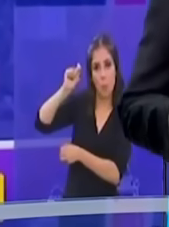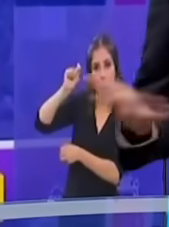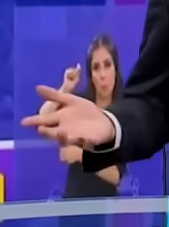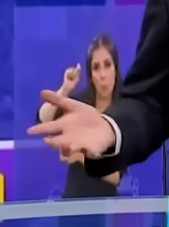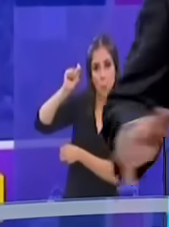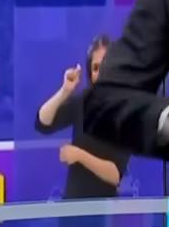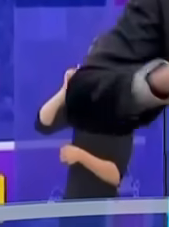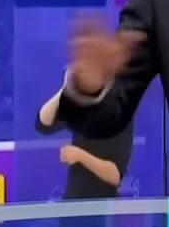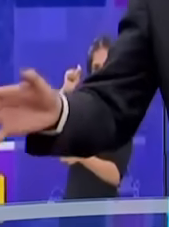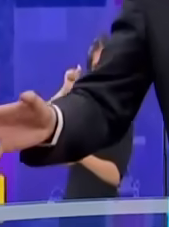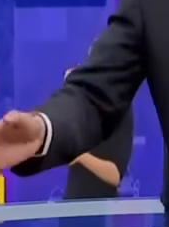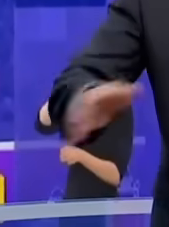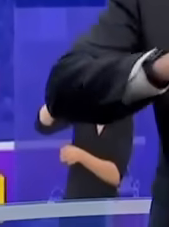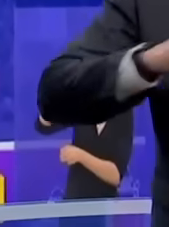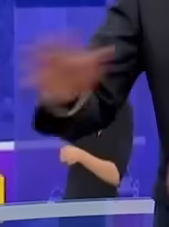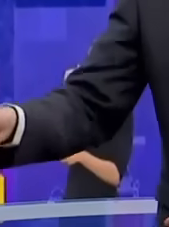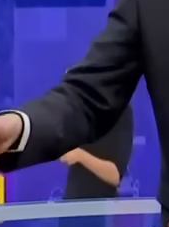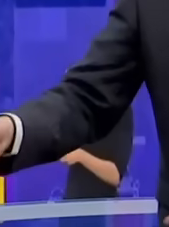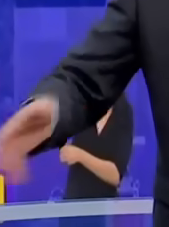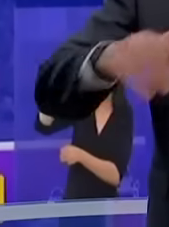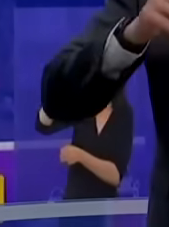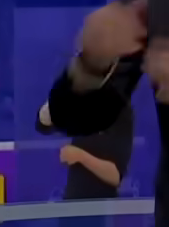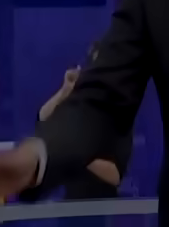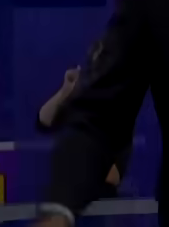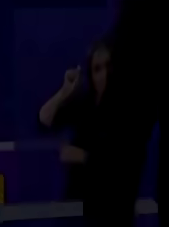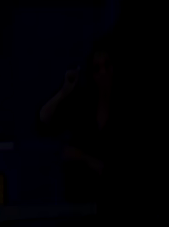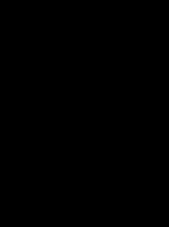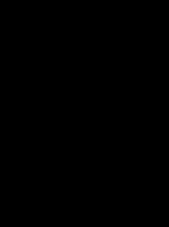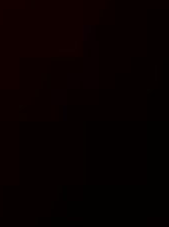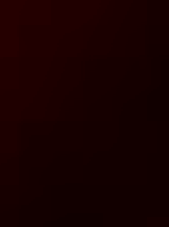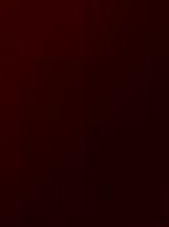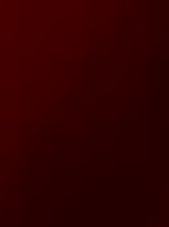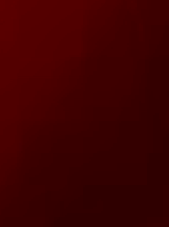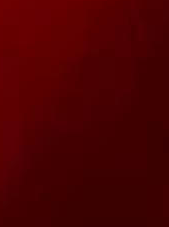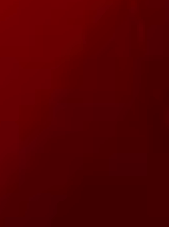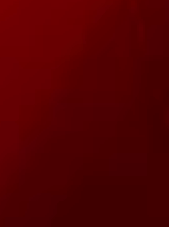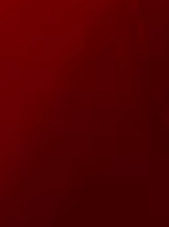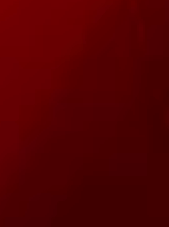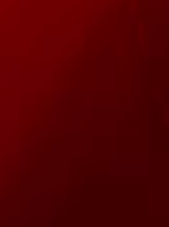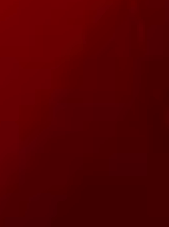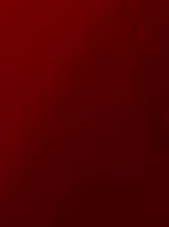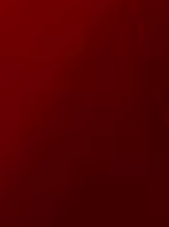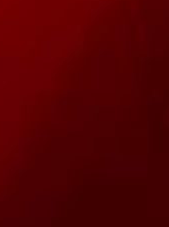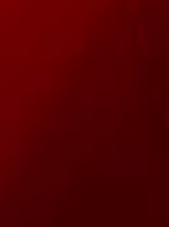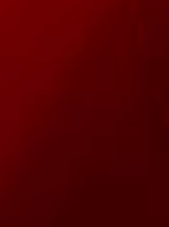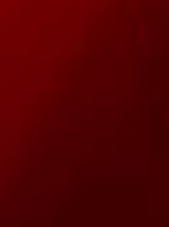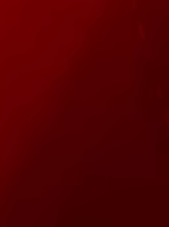pasado por eso. Así que tranquila, no haga caso usted de las burlas.